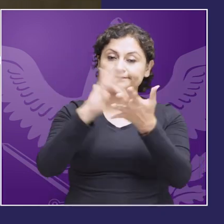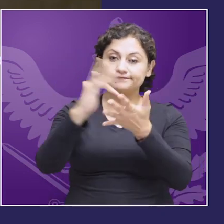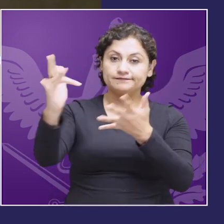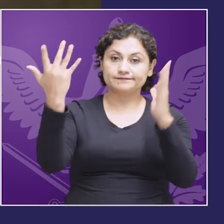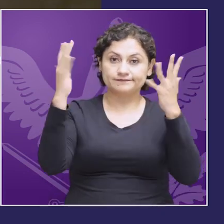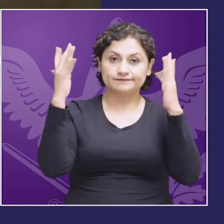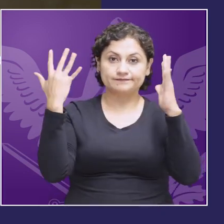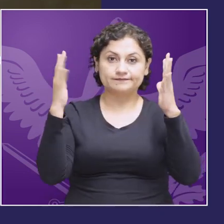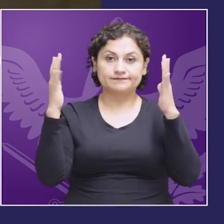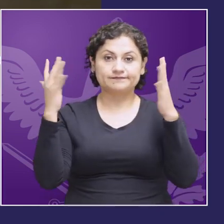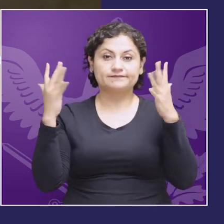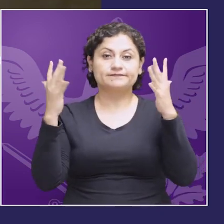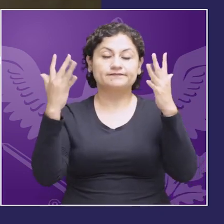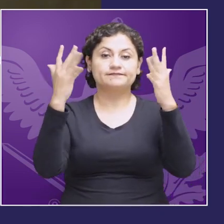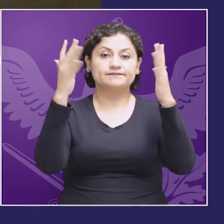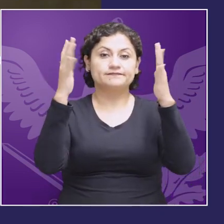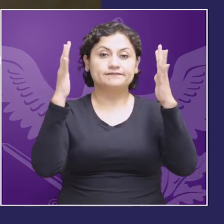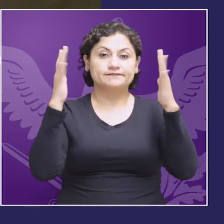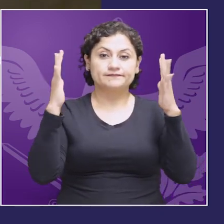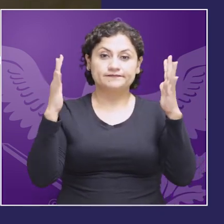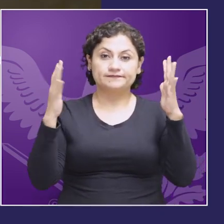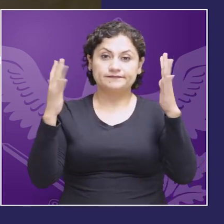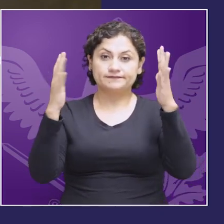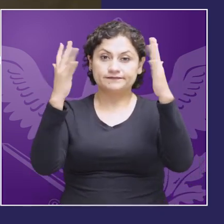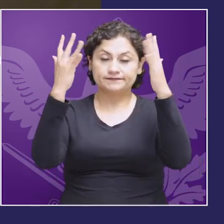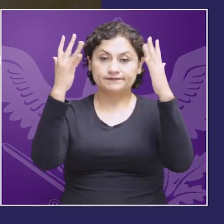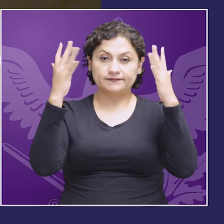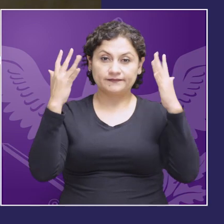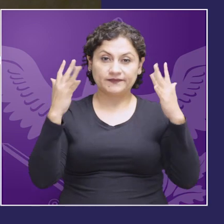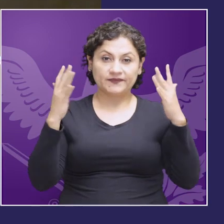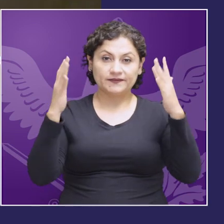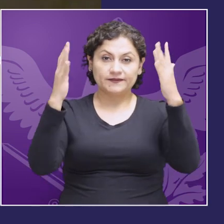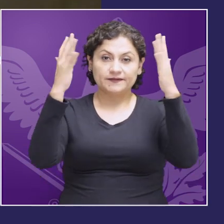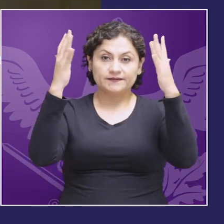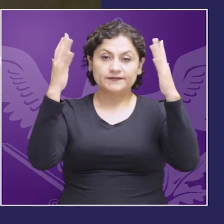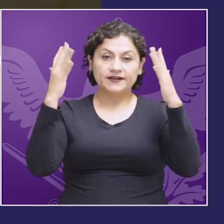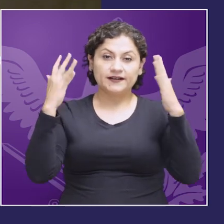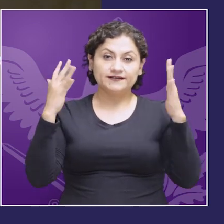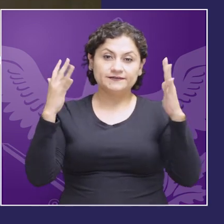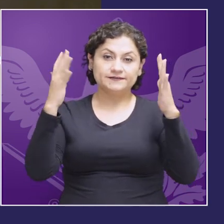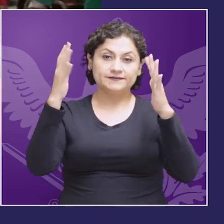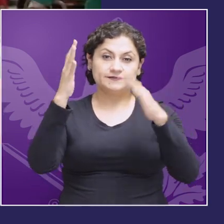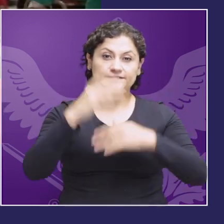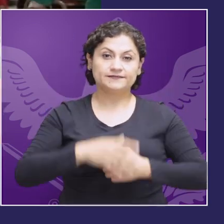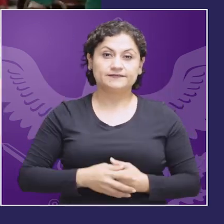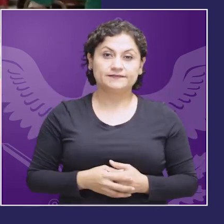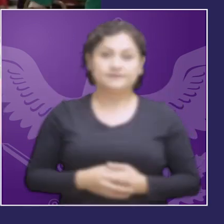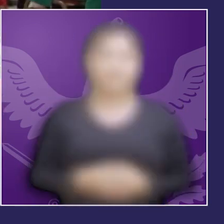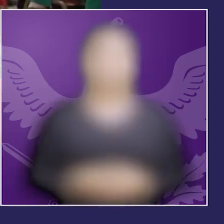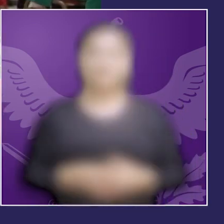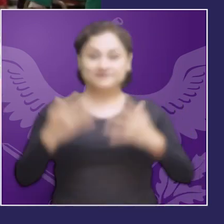esfuerzo de hacer llegar este mensaje, pues no podremos avanzar. Muchas gracias.